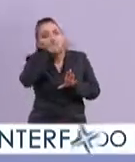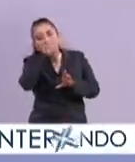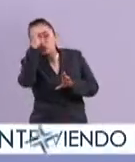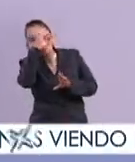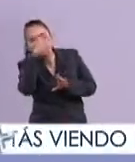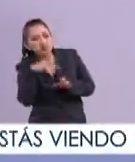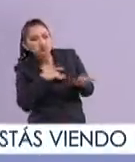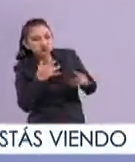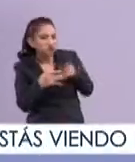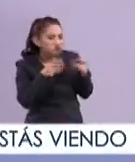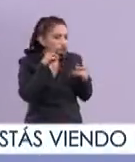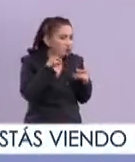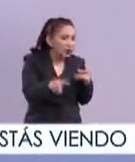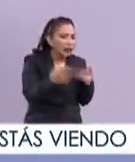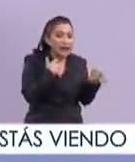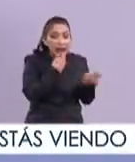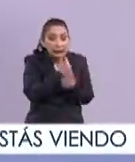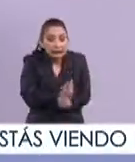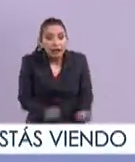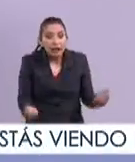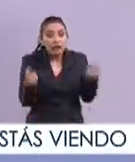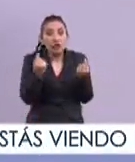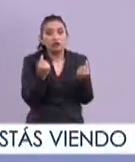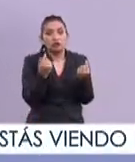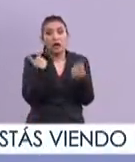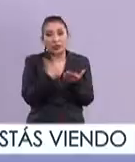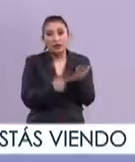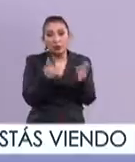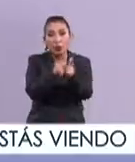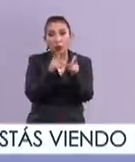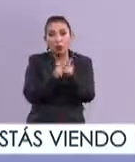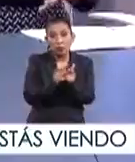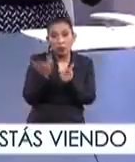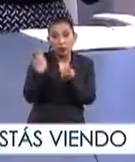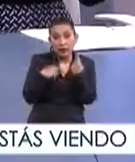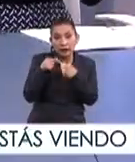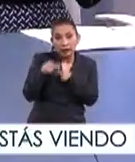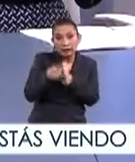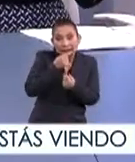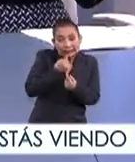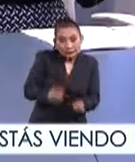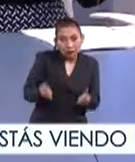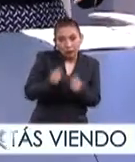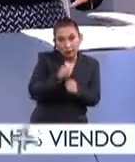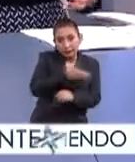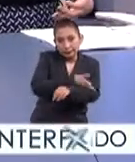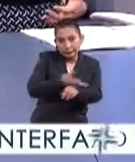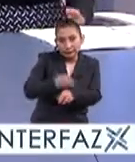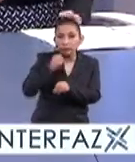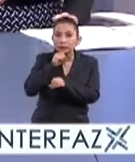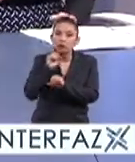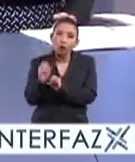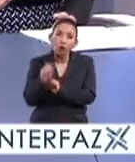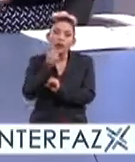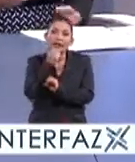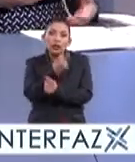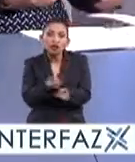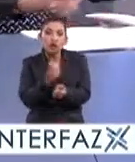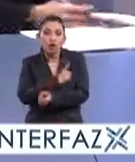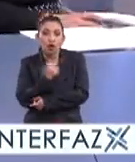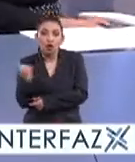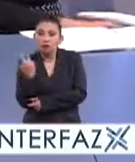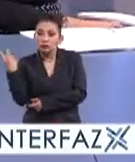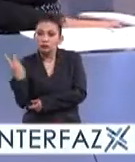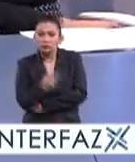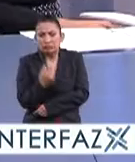percibido este fenómeno de los niños que vienen en la caravana, desde los niños que vienen con familias hasta los niños que vienen no